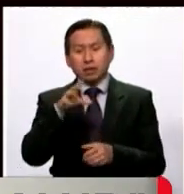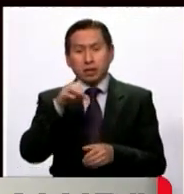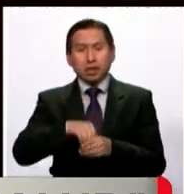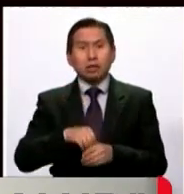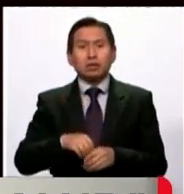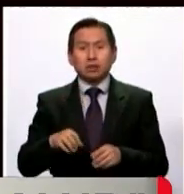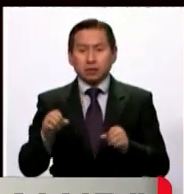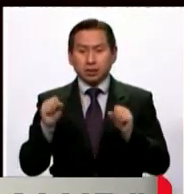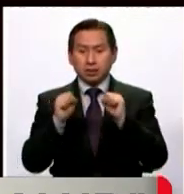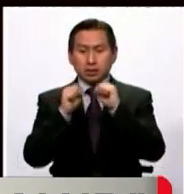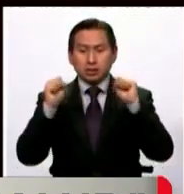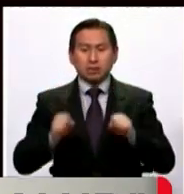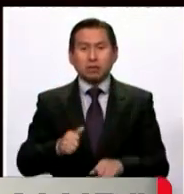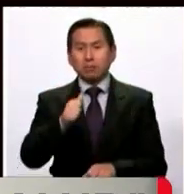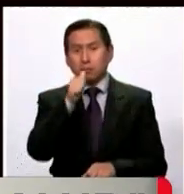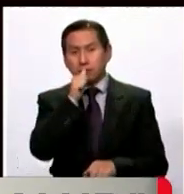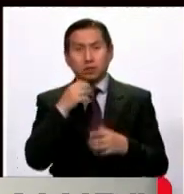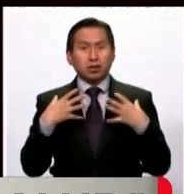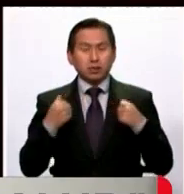sistema privado de salud.